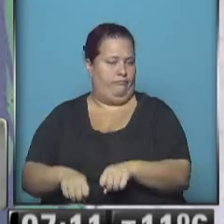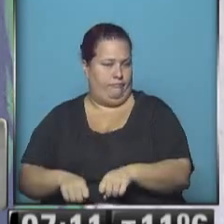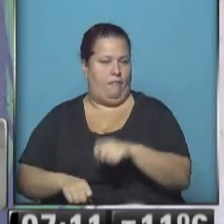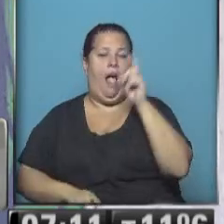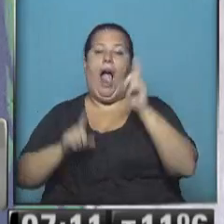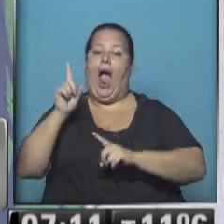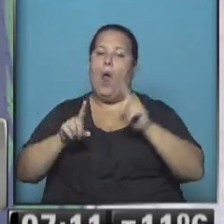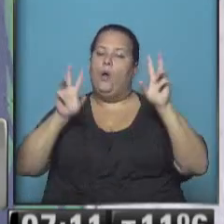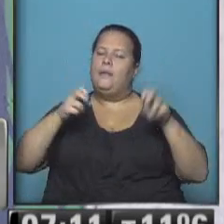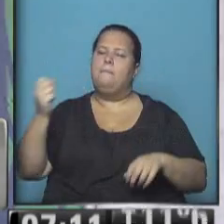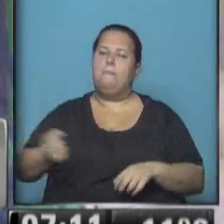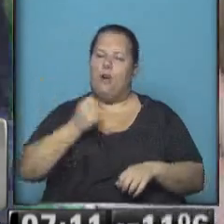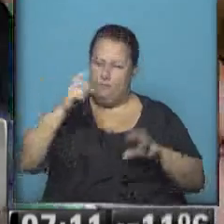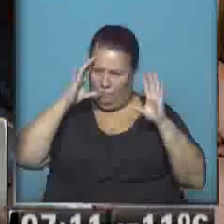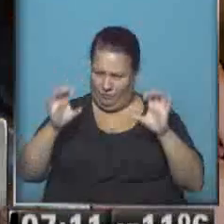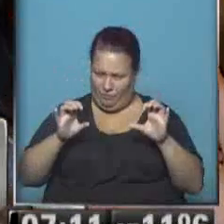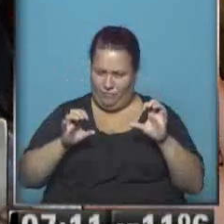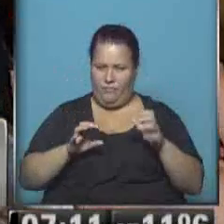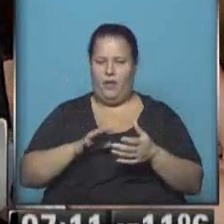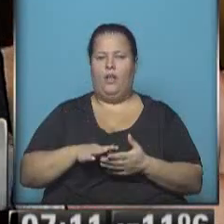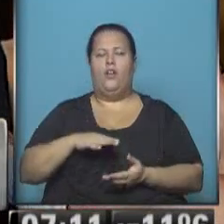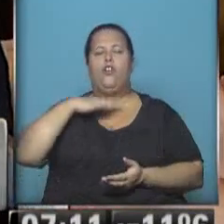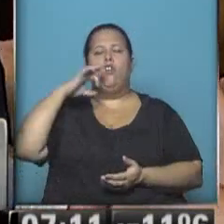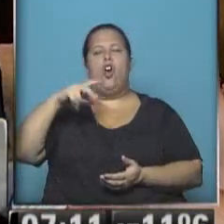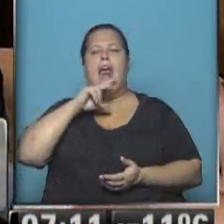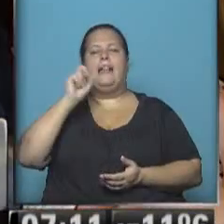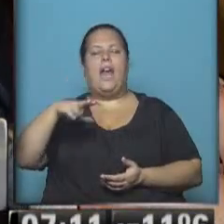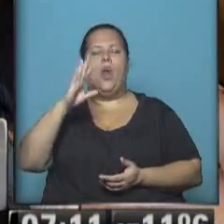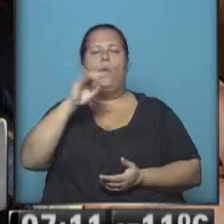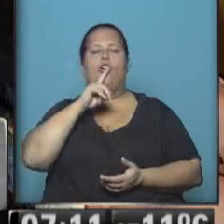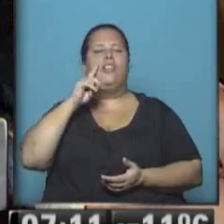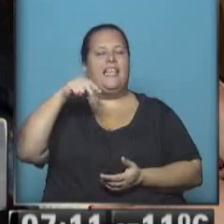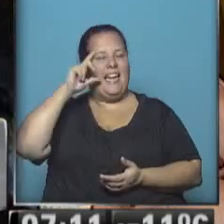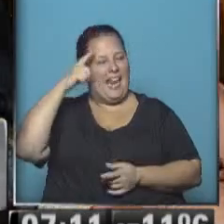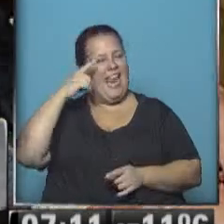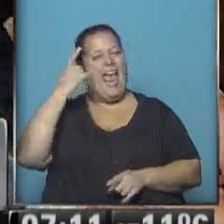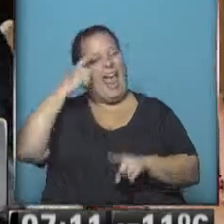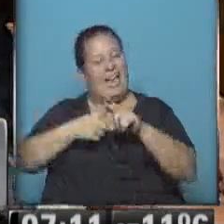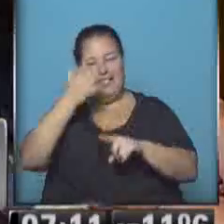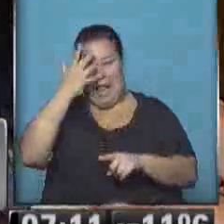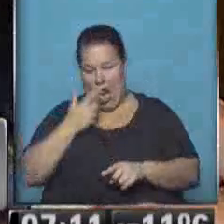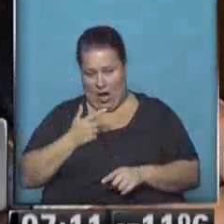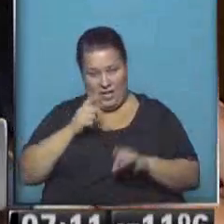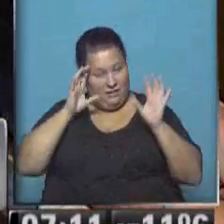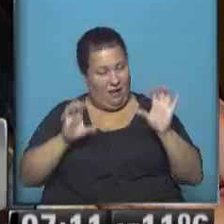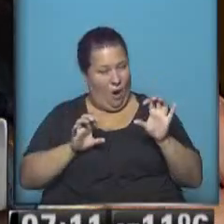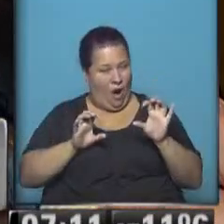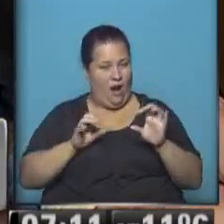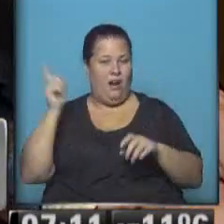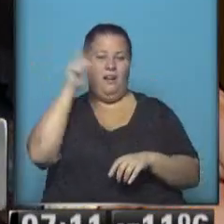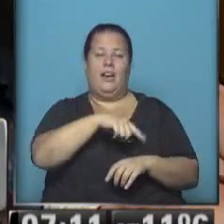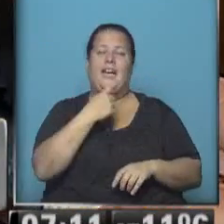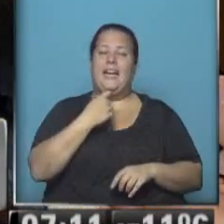casos emblemáticos usted recordará el de Jonathan botinelli exjugador de San Lorenzo recuerda llegó a